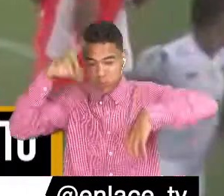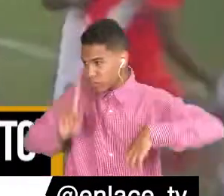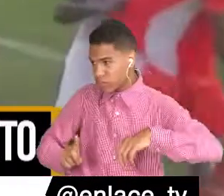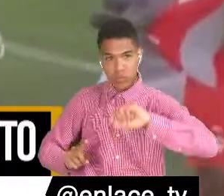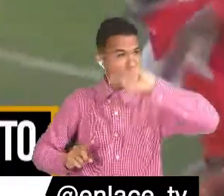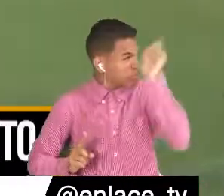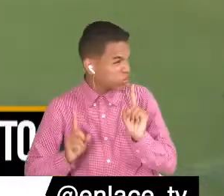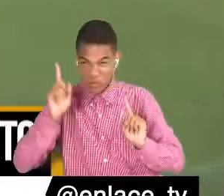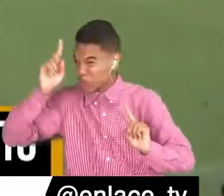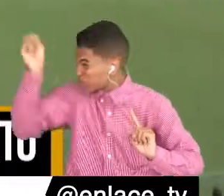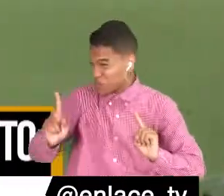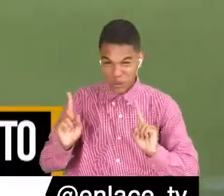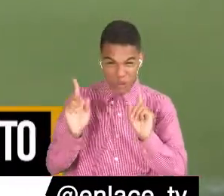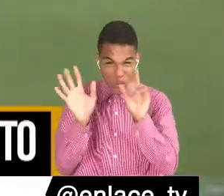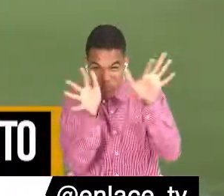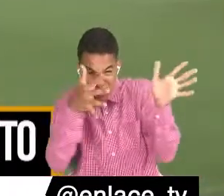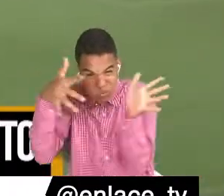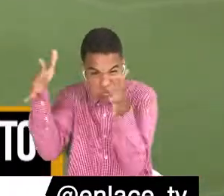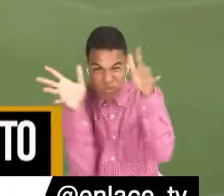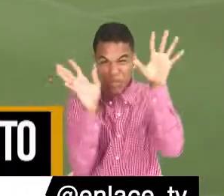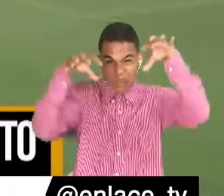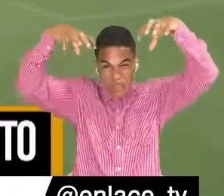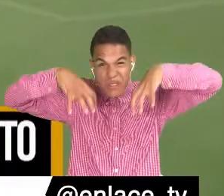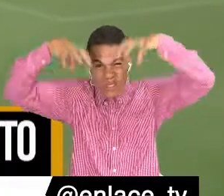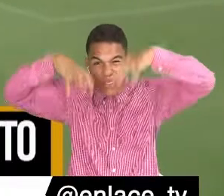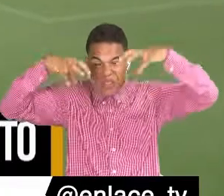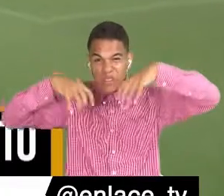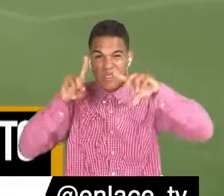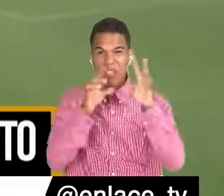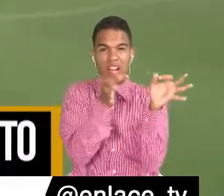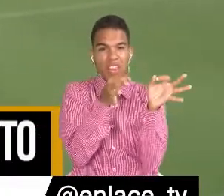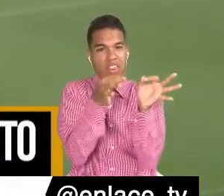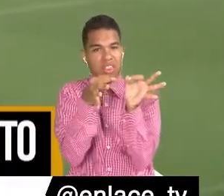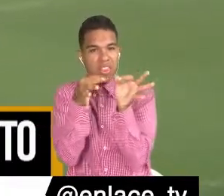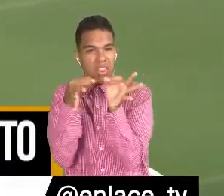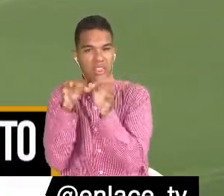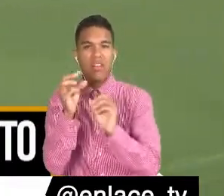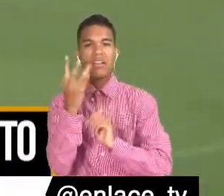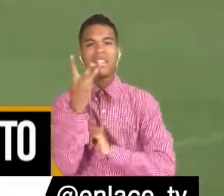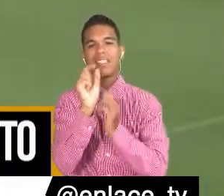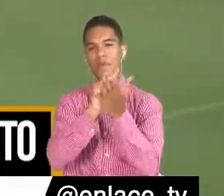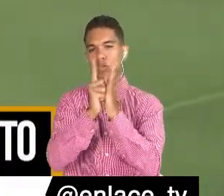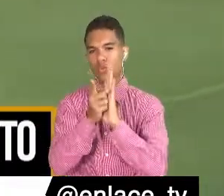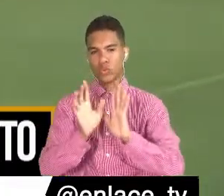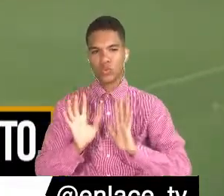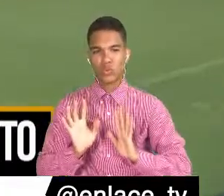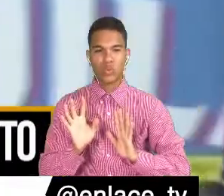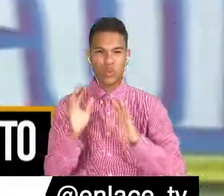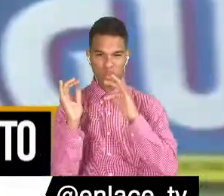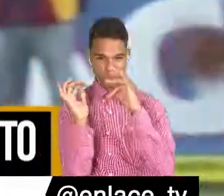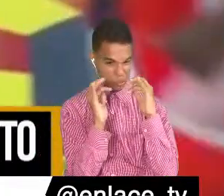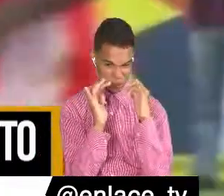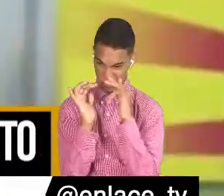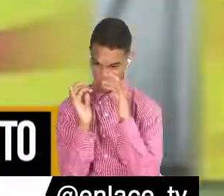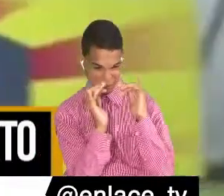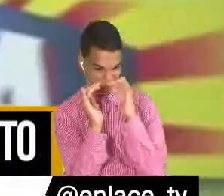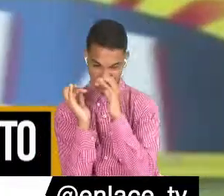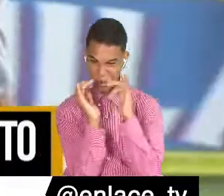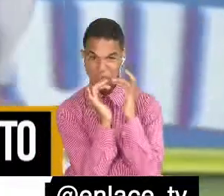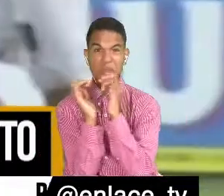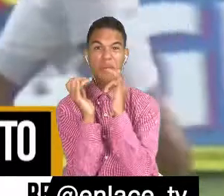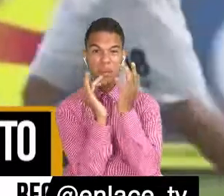que el partido no comenzara a las 4 de la tarde como estaba programado, sino que inició 30 minutos más tarde. El partido estuvo muy disputado en la mitad del terreno y